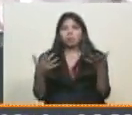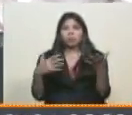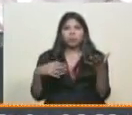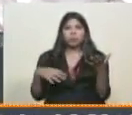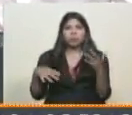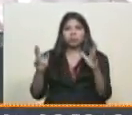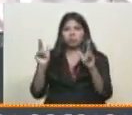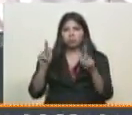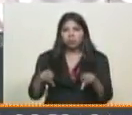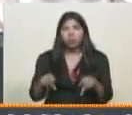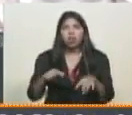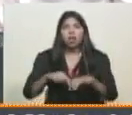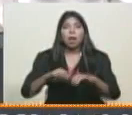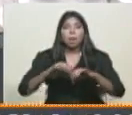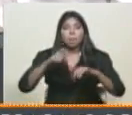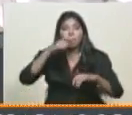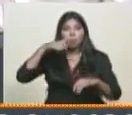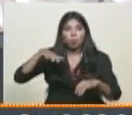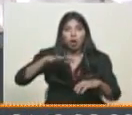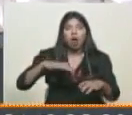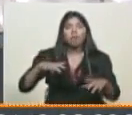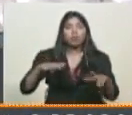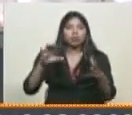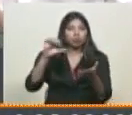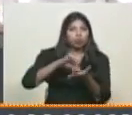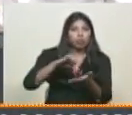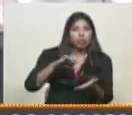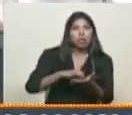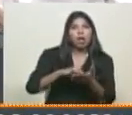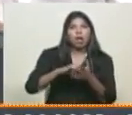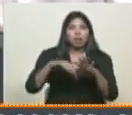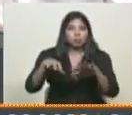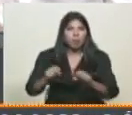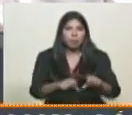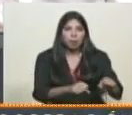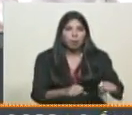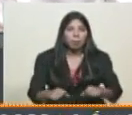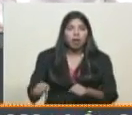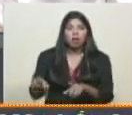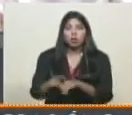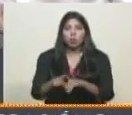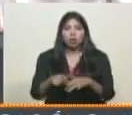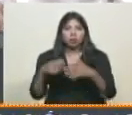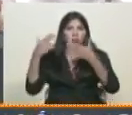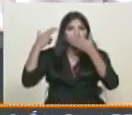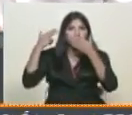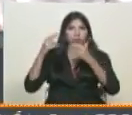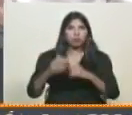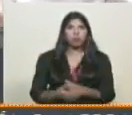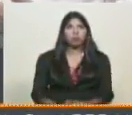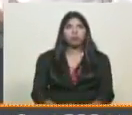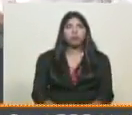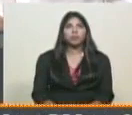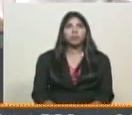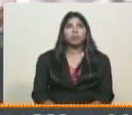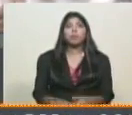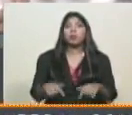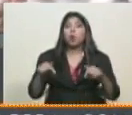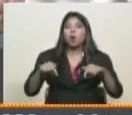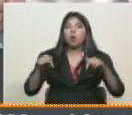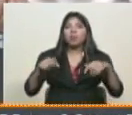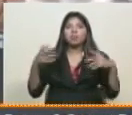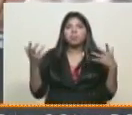ciudades poblaciones durante días eso es una forma de injerencia indirecta digamos camuflada yo creo que la estrategia hoy es difícilmente